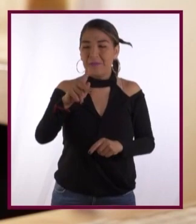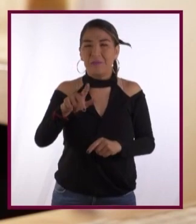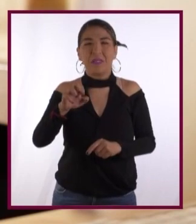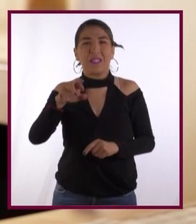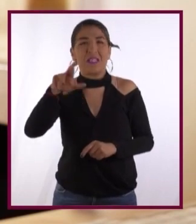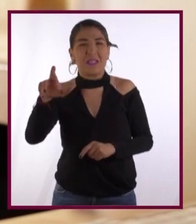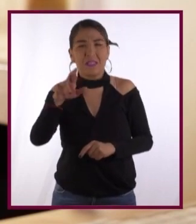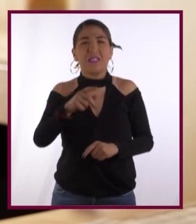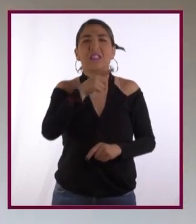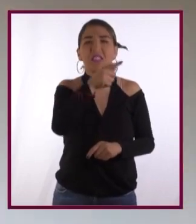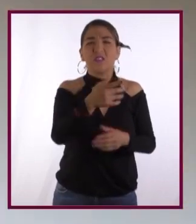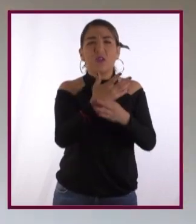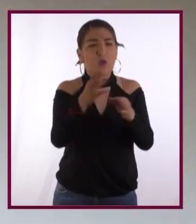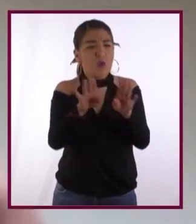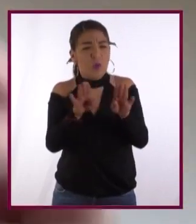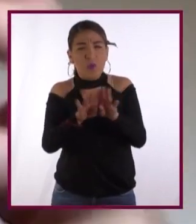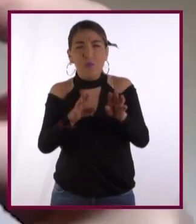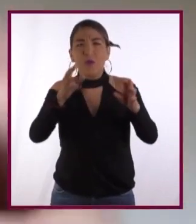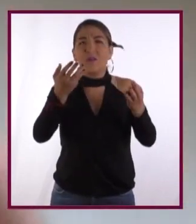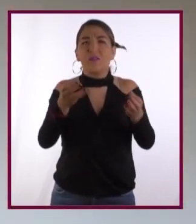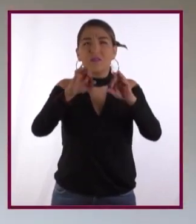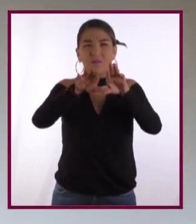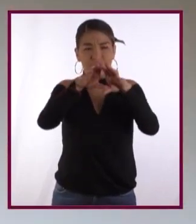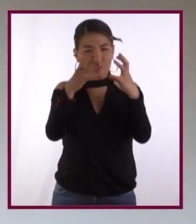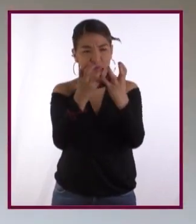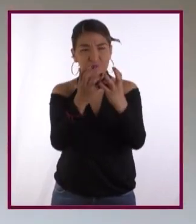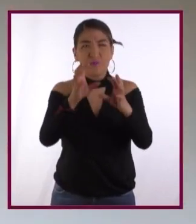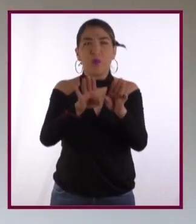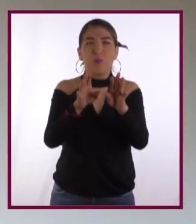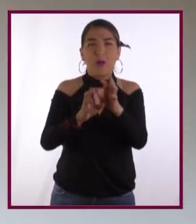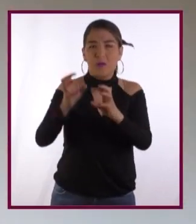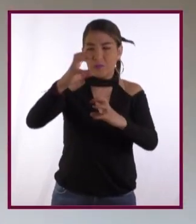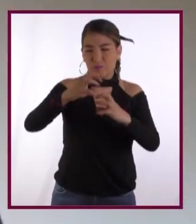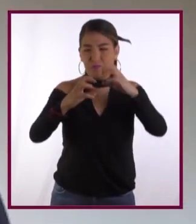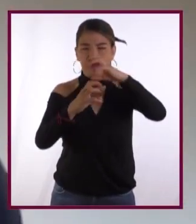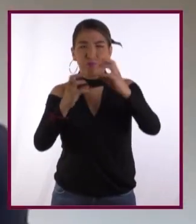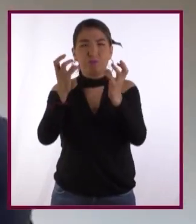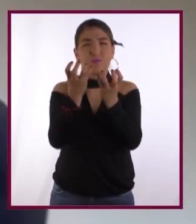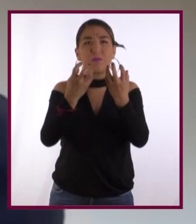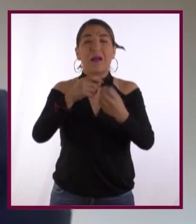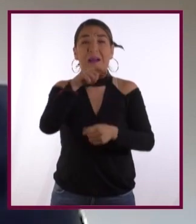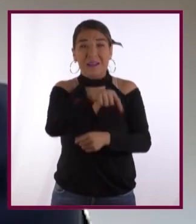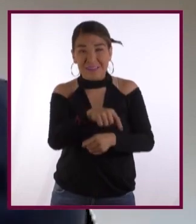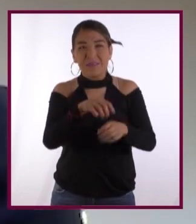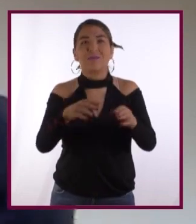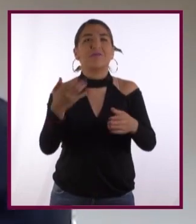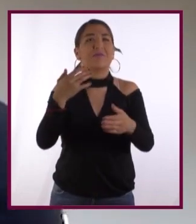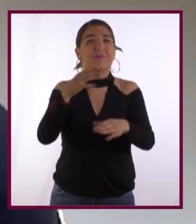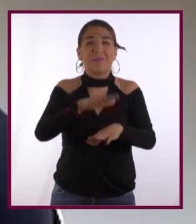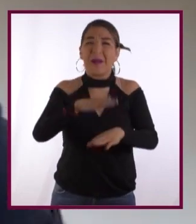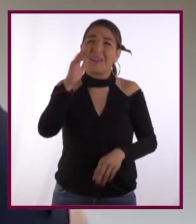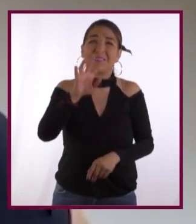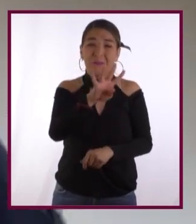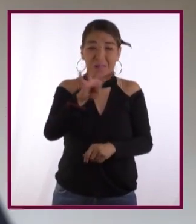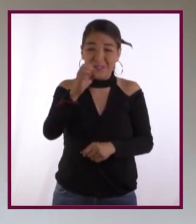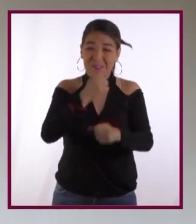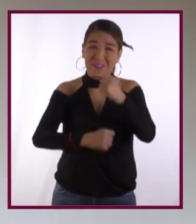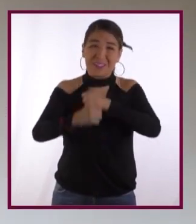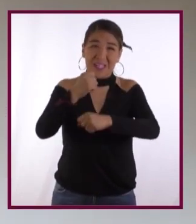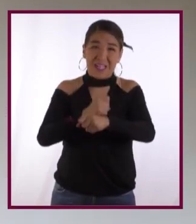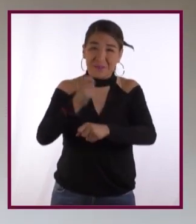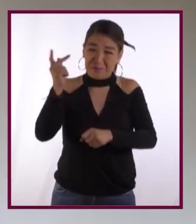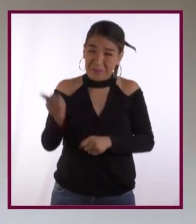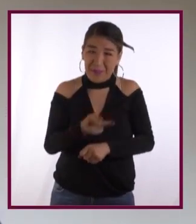podían apilar bolas esféricas de la manera más eficiente. Y eso es un problema que estuvo abierto durante